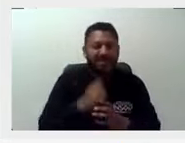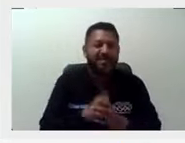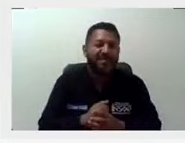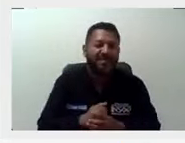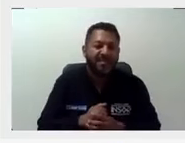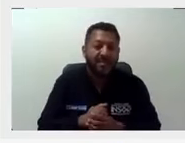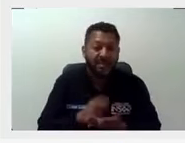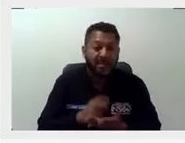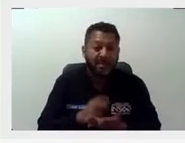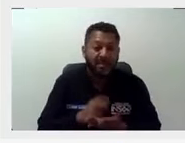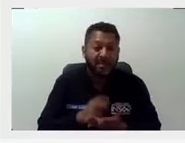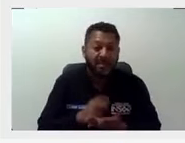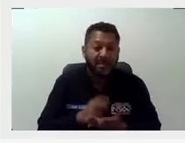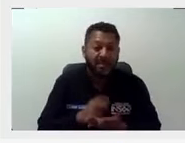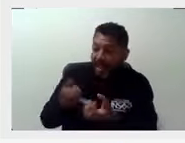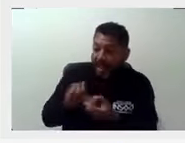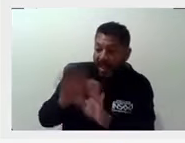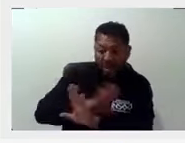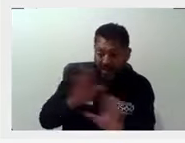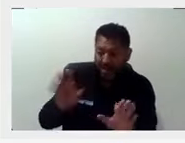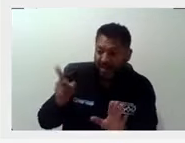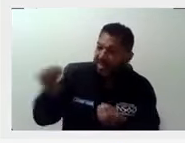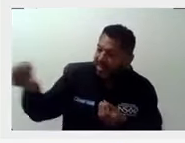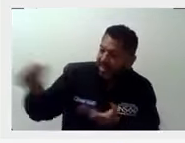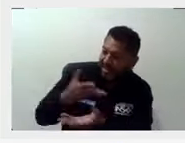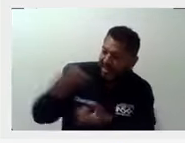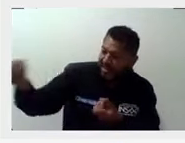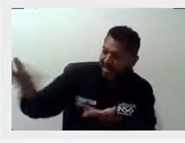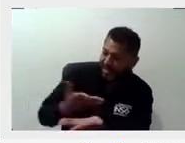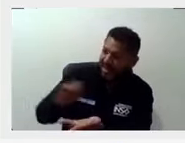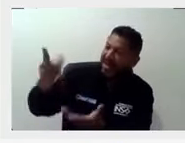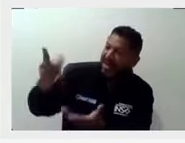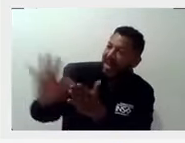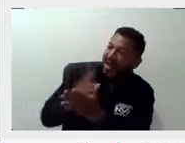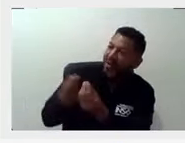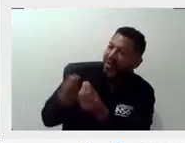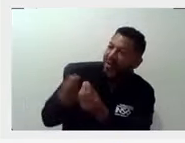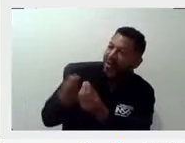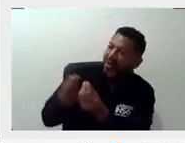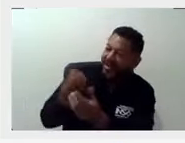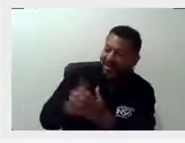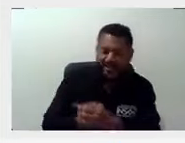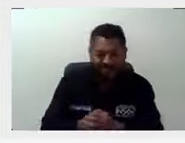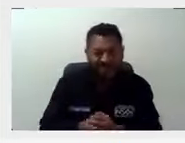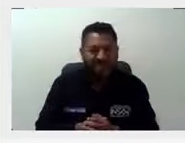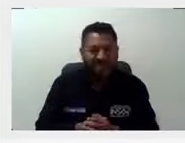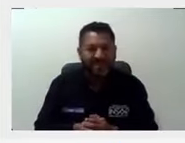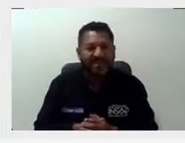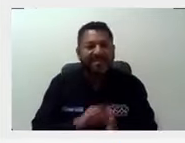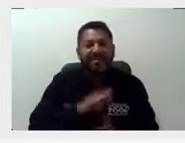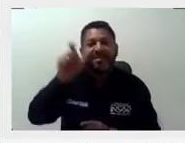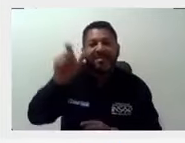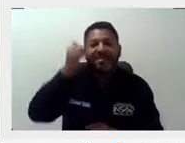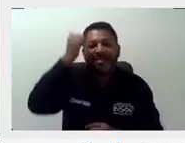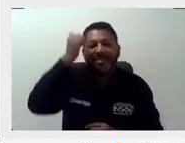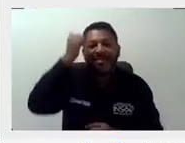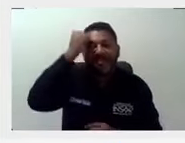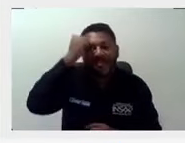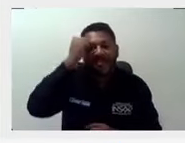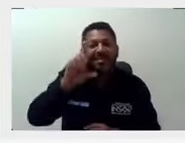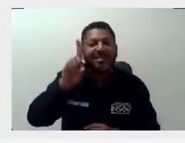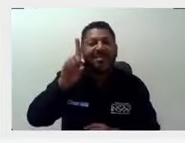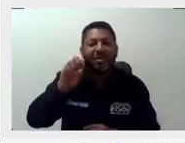que esperamos que ustedes también nos cuenten lo que están haciendo. Profesora Dora, ¿a dónde podemos encontrar más recursos aparte de los que acaba